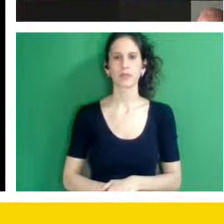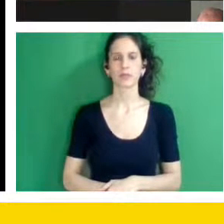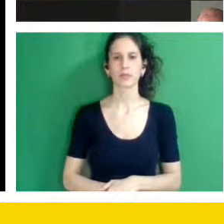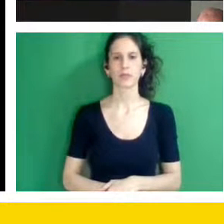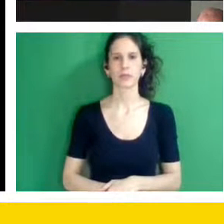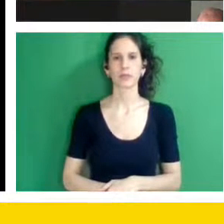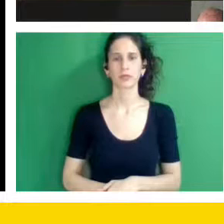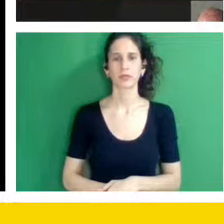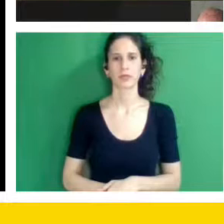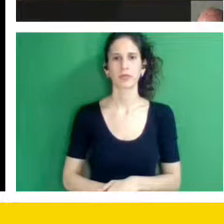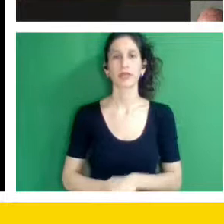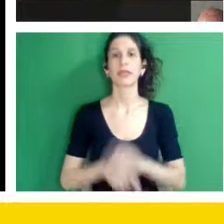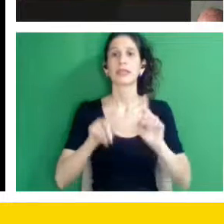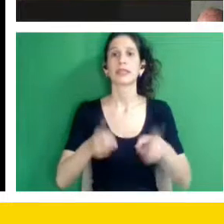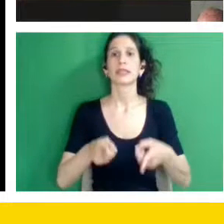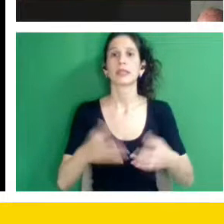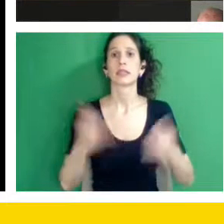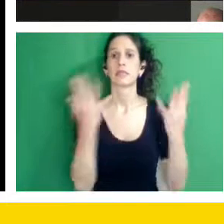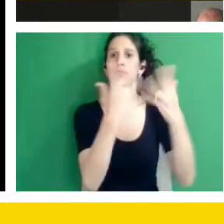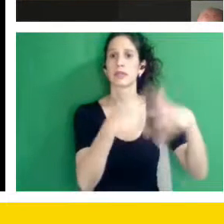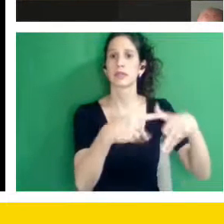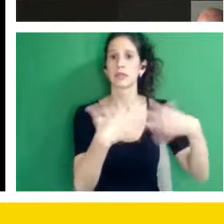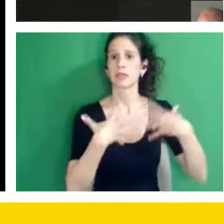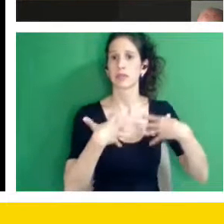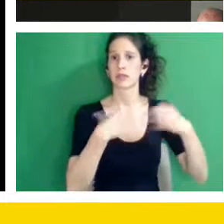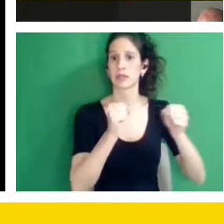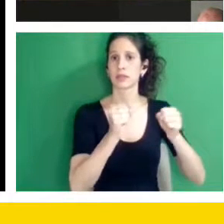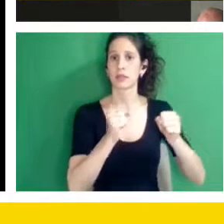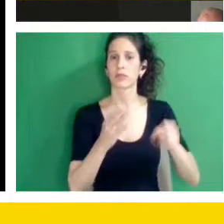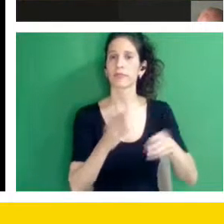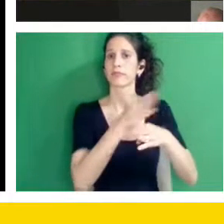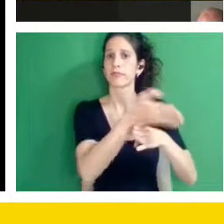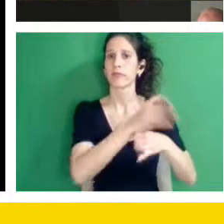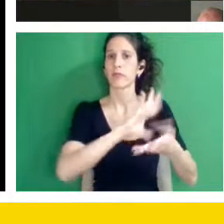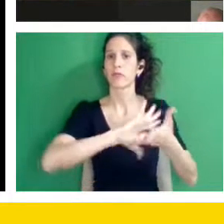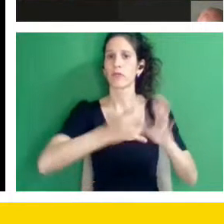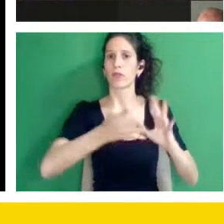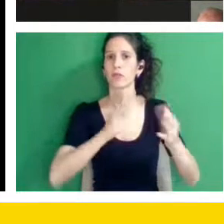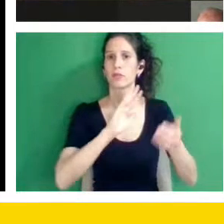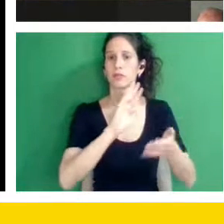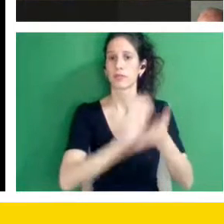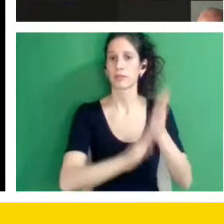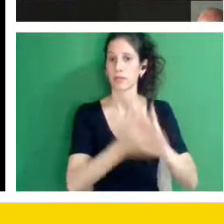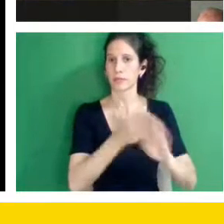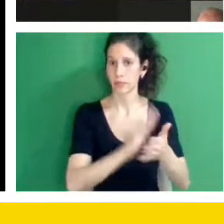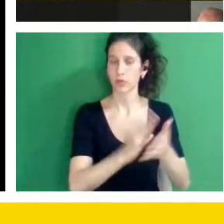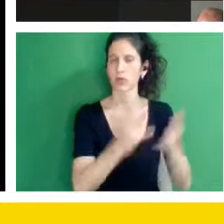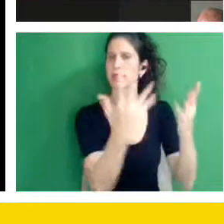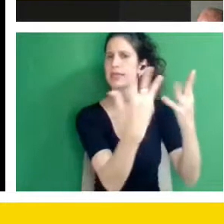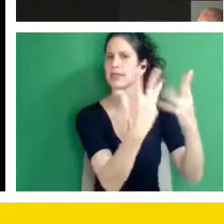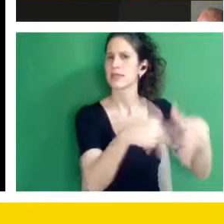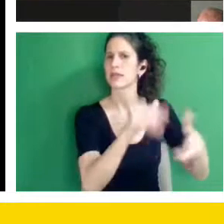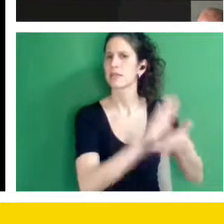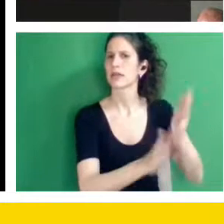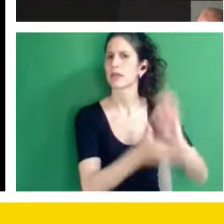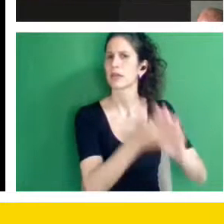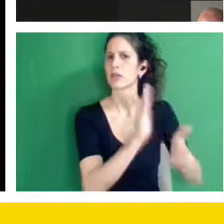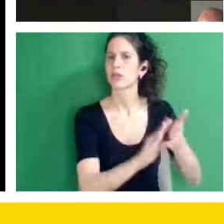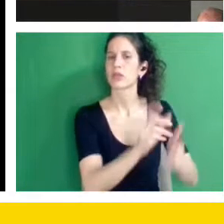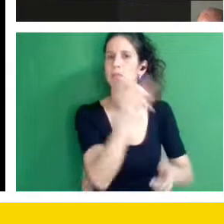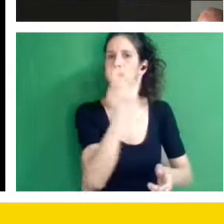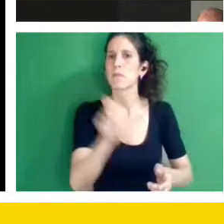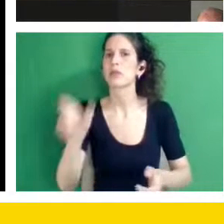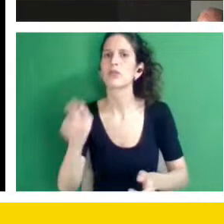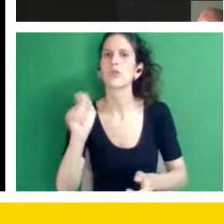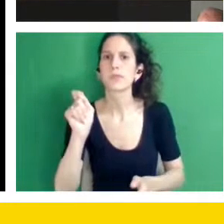de manera gratuita en todos los centros de salud público. Este sistema gratuito está dirigido a personas que no cuenten con otro